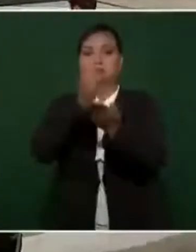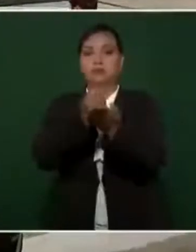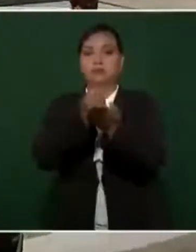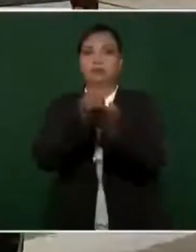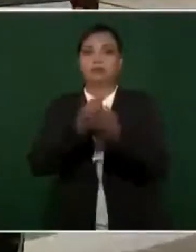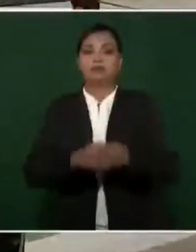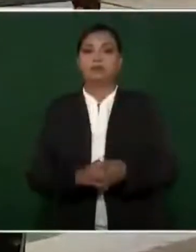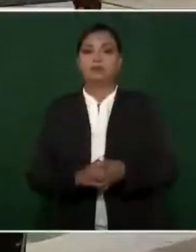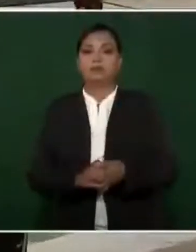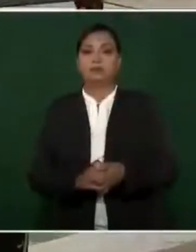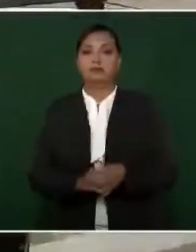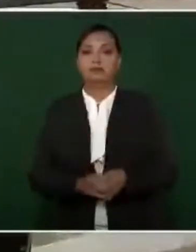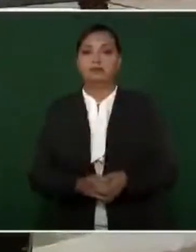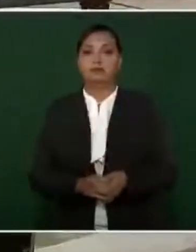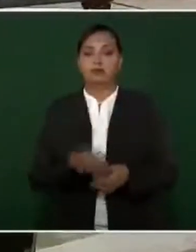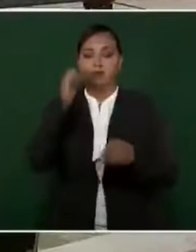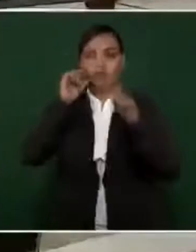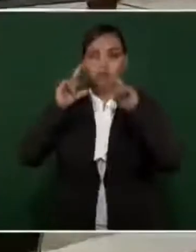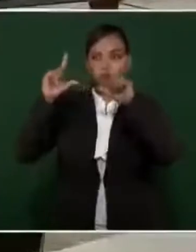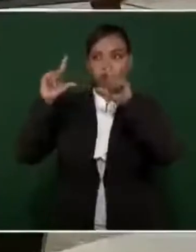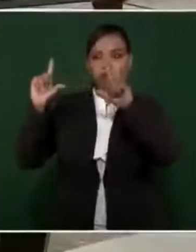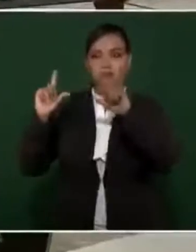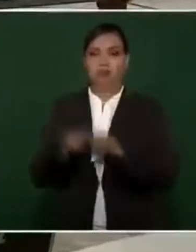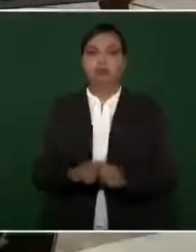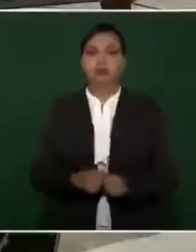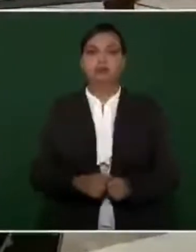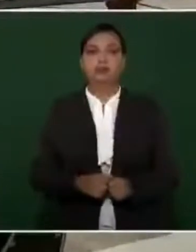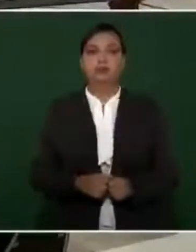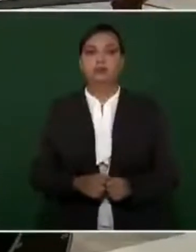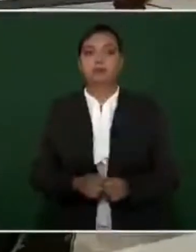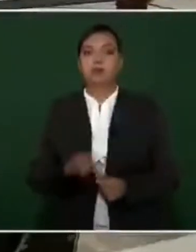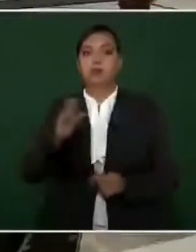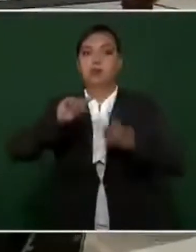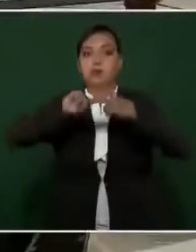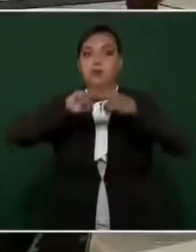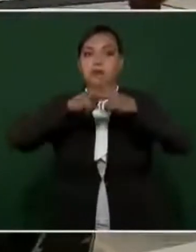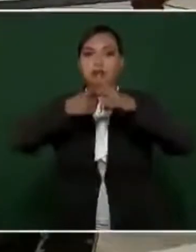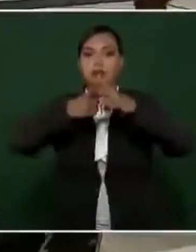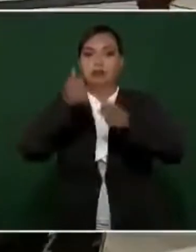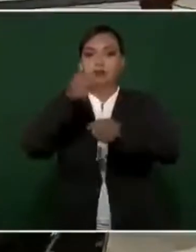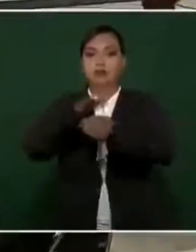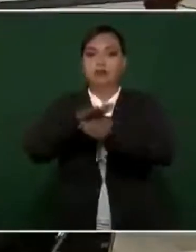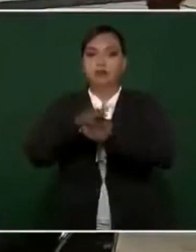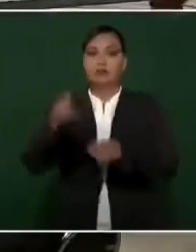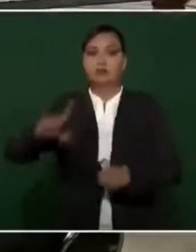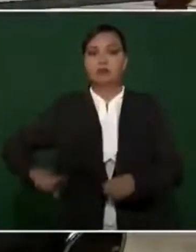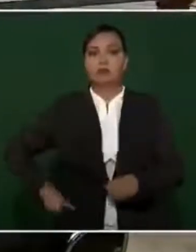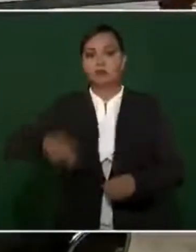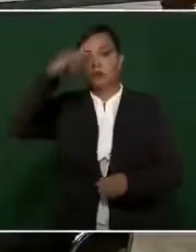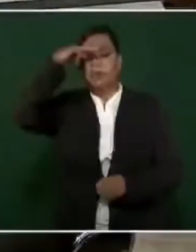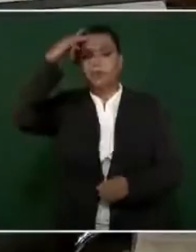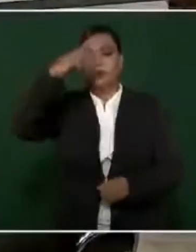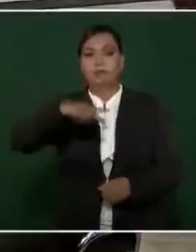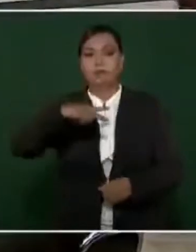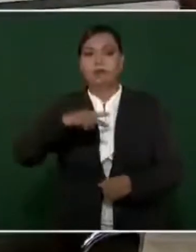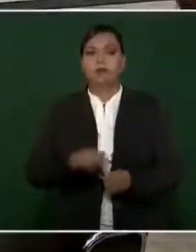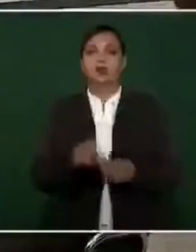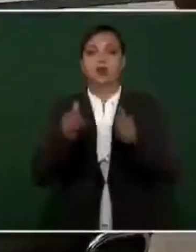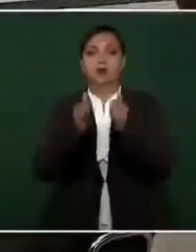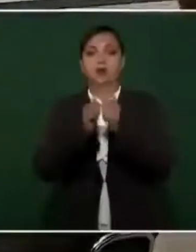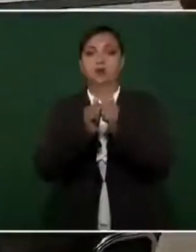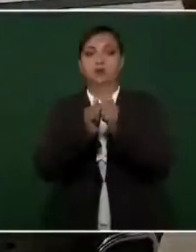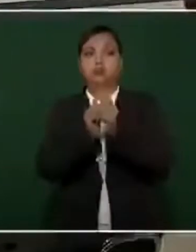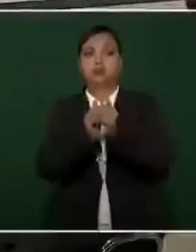Tamaulipas. Adelante, por favor. Bien, desde el inicio de la administración, el Gobierno de México, dentro de la